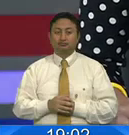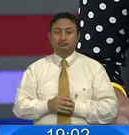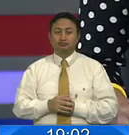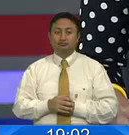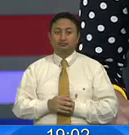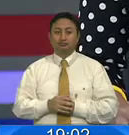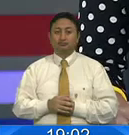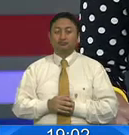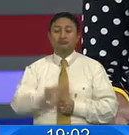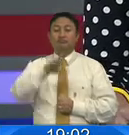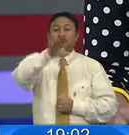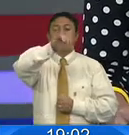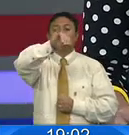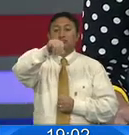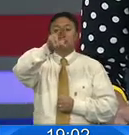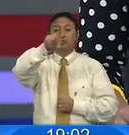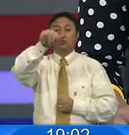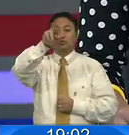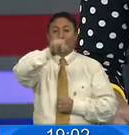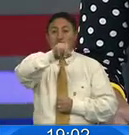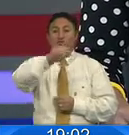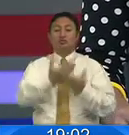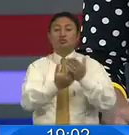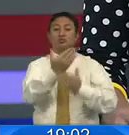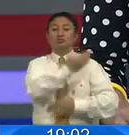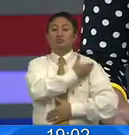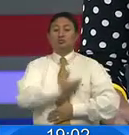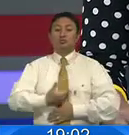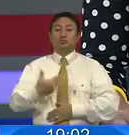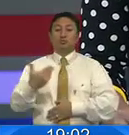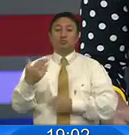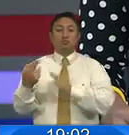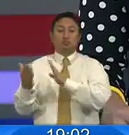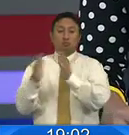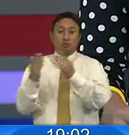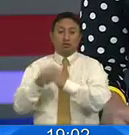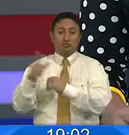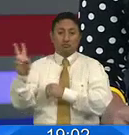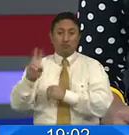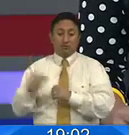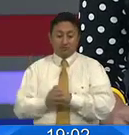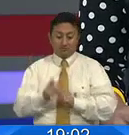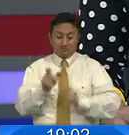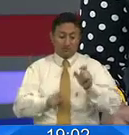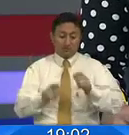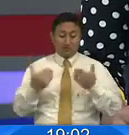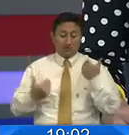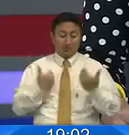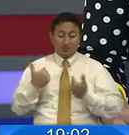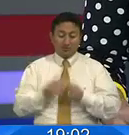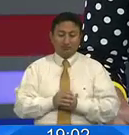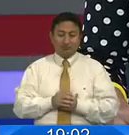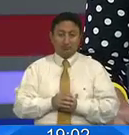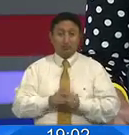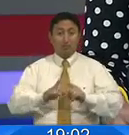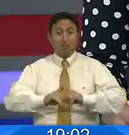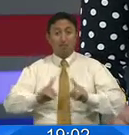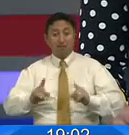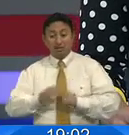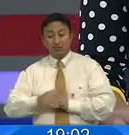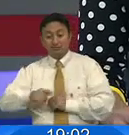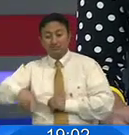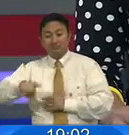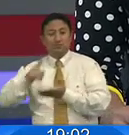la proclamación de juan guaidó como presidente encargado de venezuela a muchos trajo alegría no obstante según